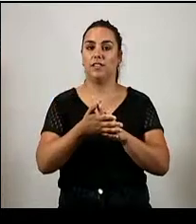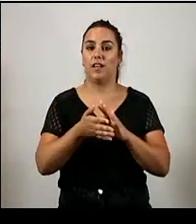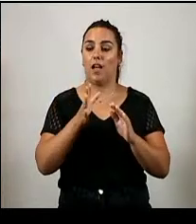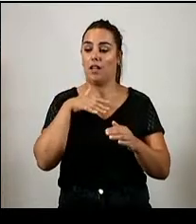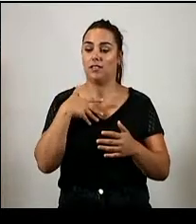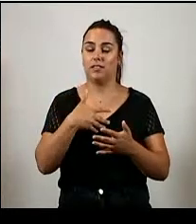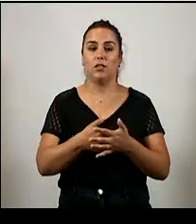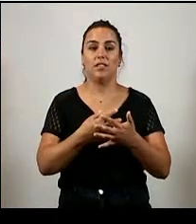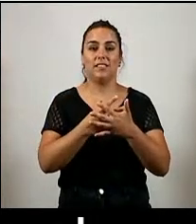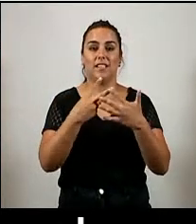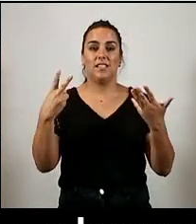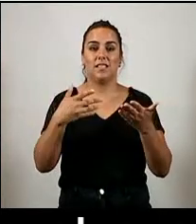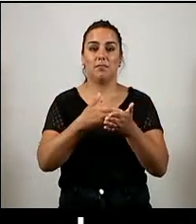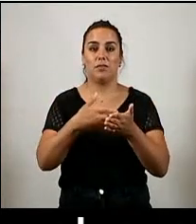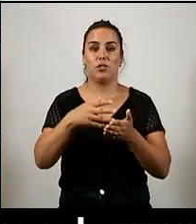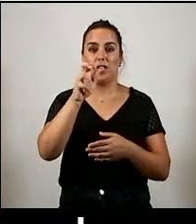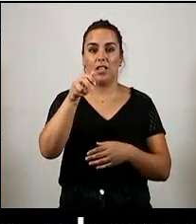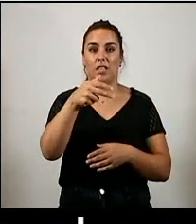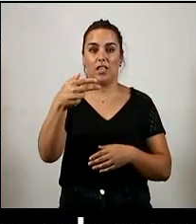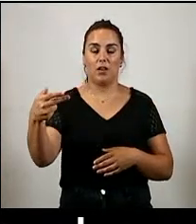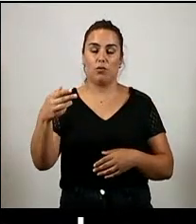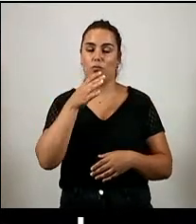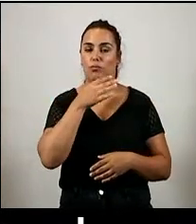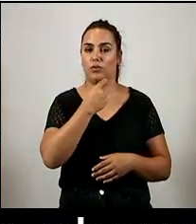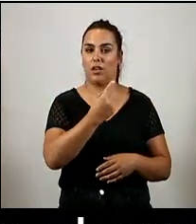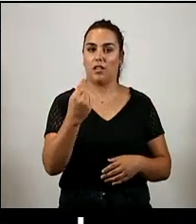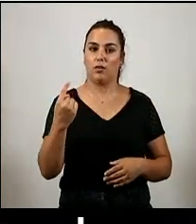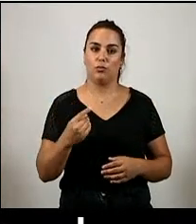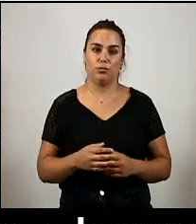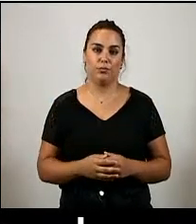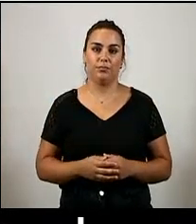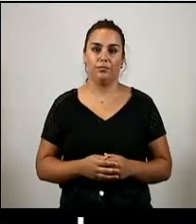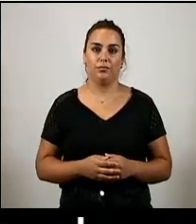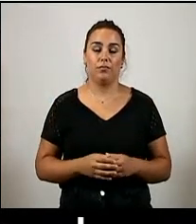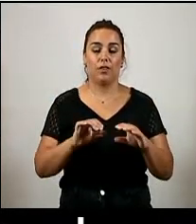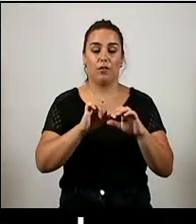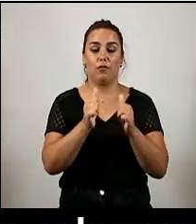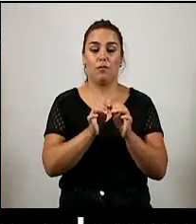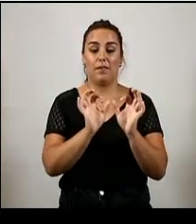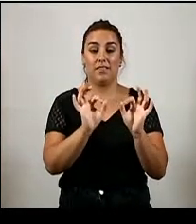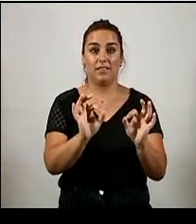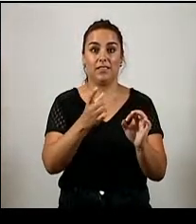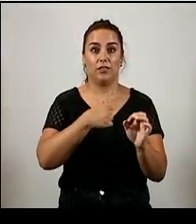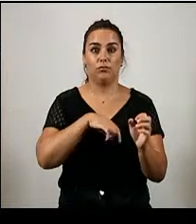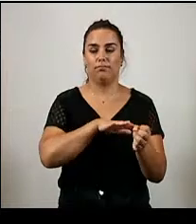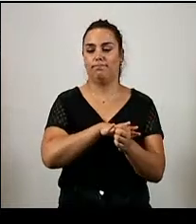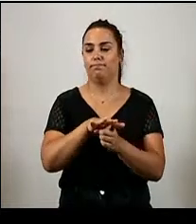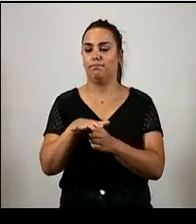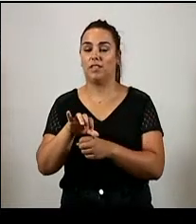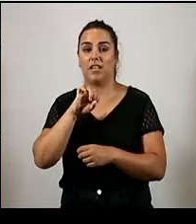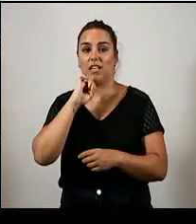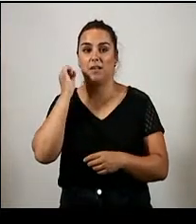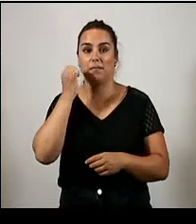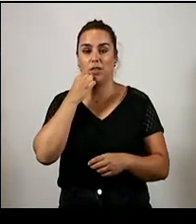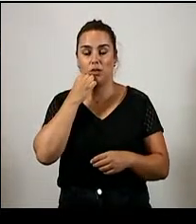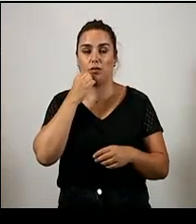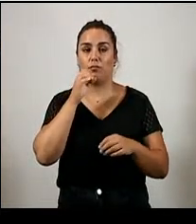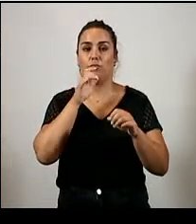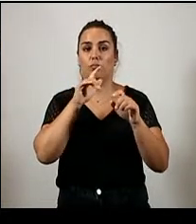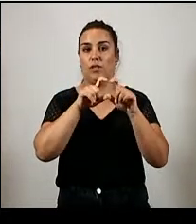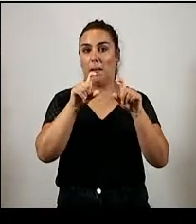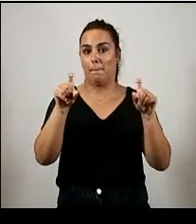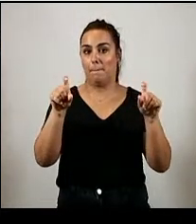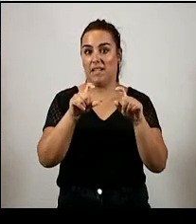los 17 millones de euros por año. De esta forma, damos respuesta a las reclamaciones de las empresas que